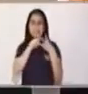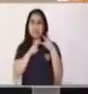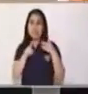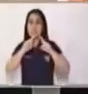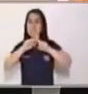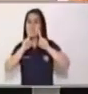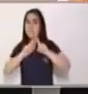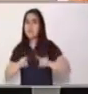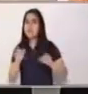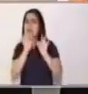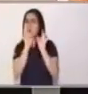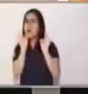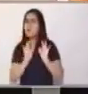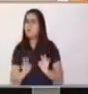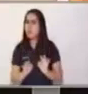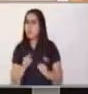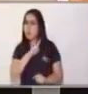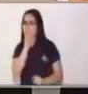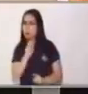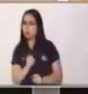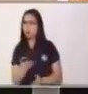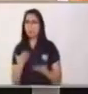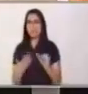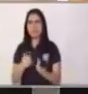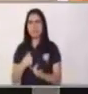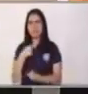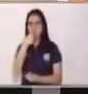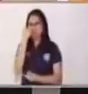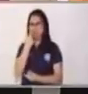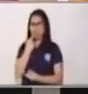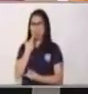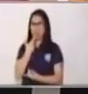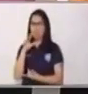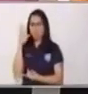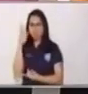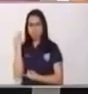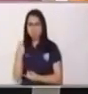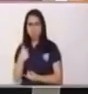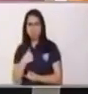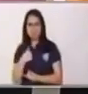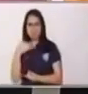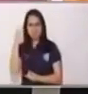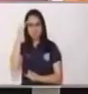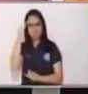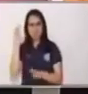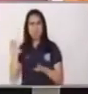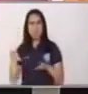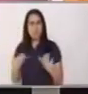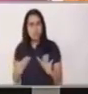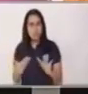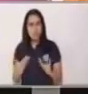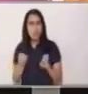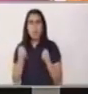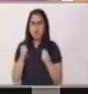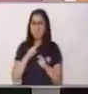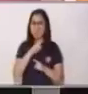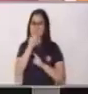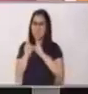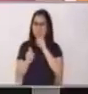yo necesito formular preguntas? Es importante, en la vida te van a servir, ya sea cuando